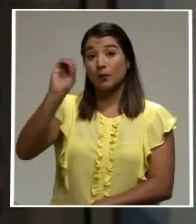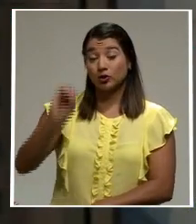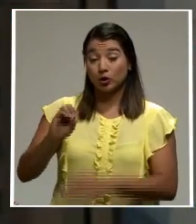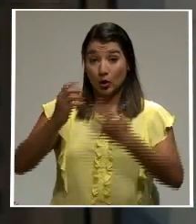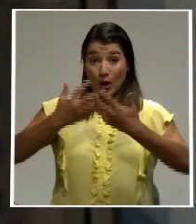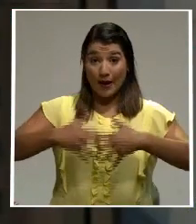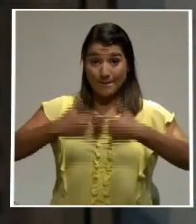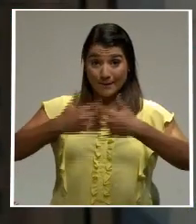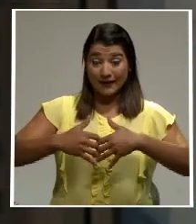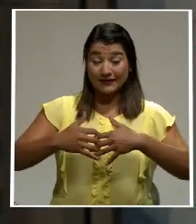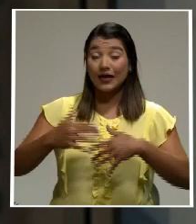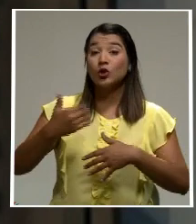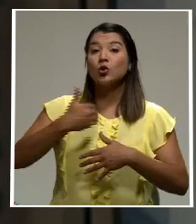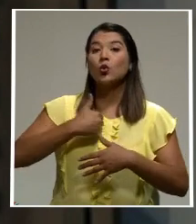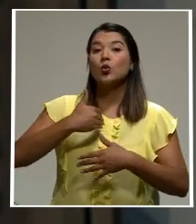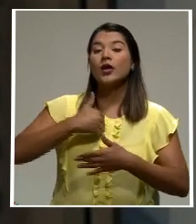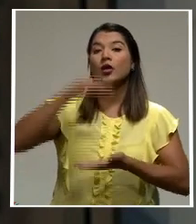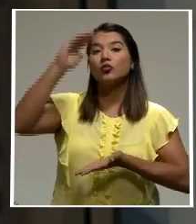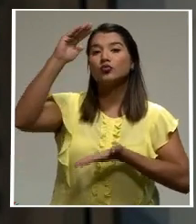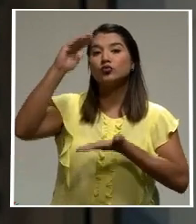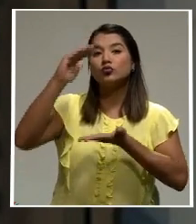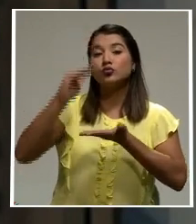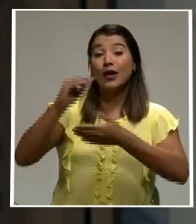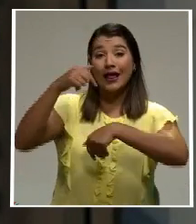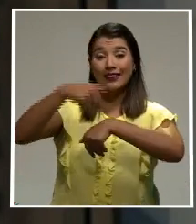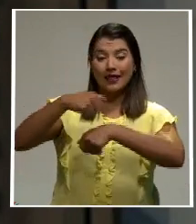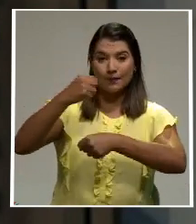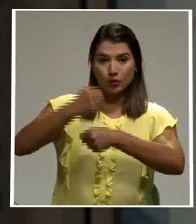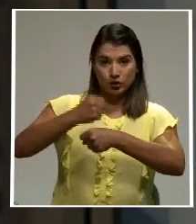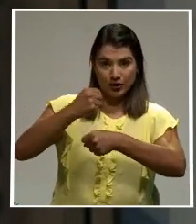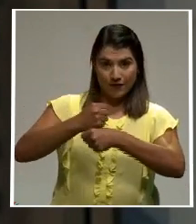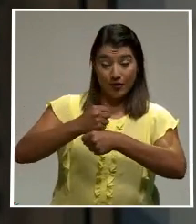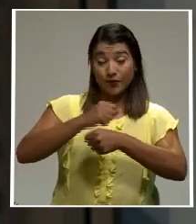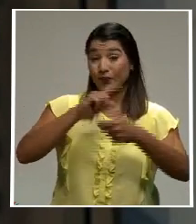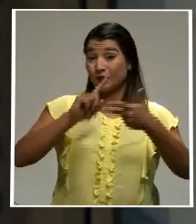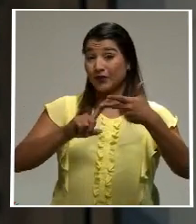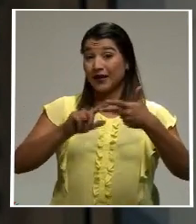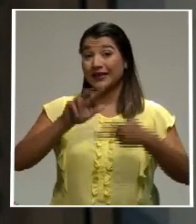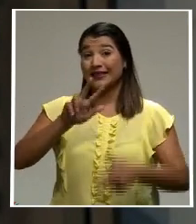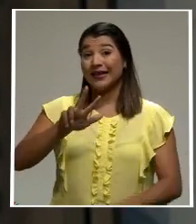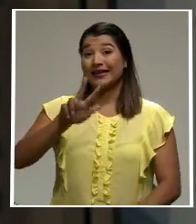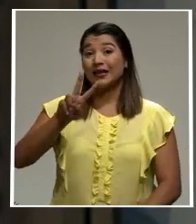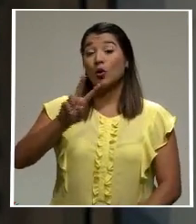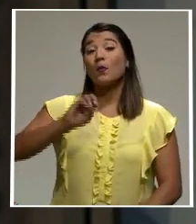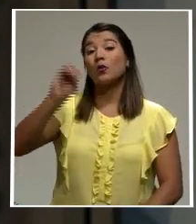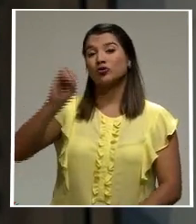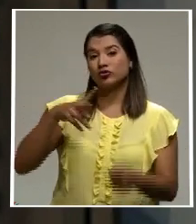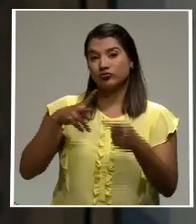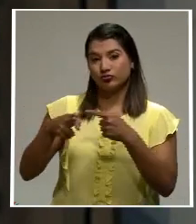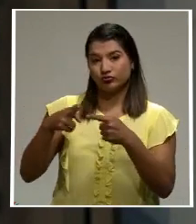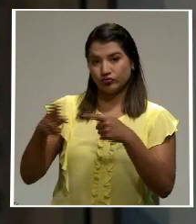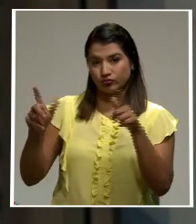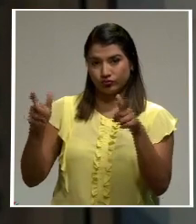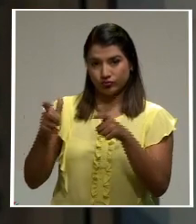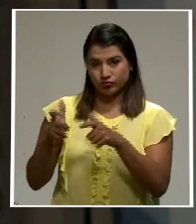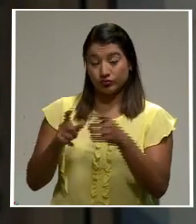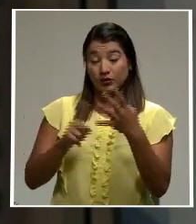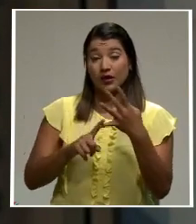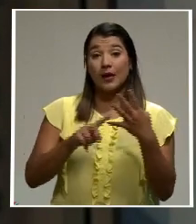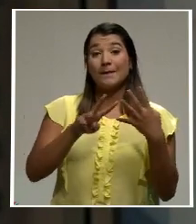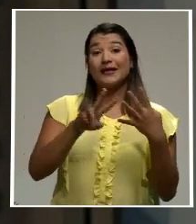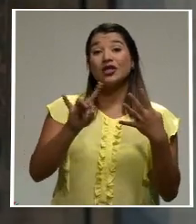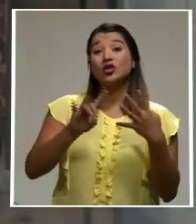empresas han tenido una disminución de jornada laboral, un 32% de disminución de planilla, un 28% tuvo